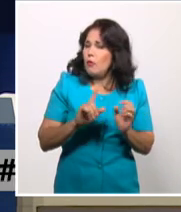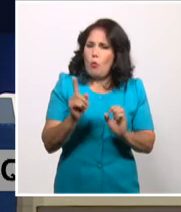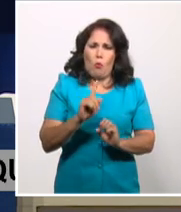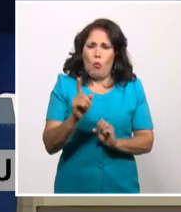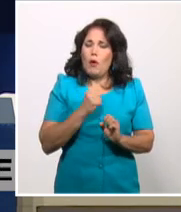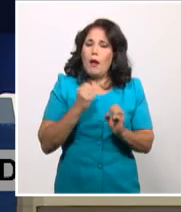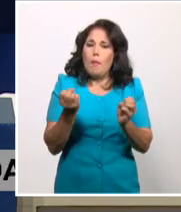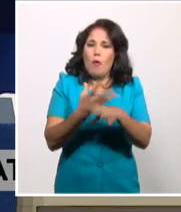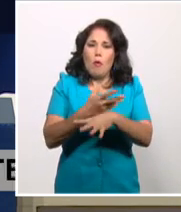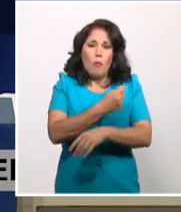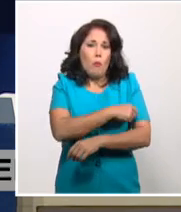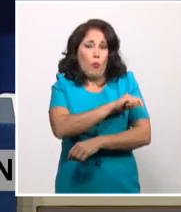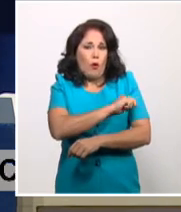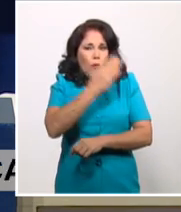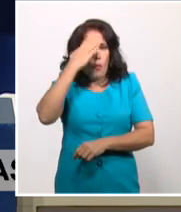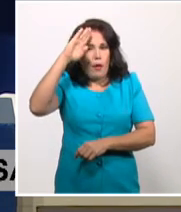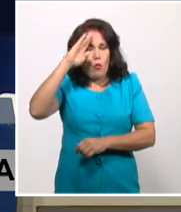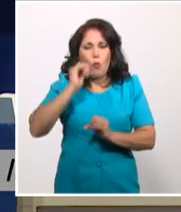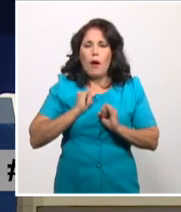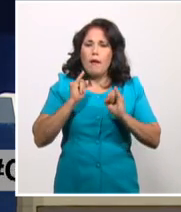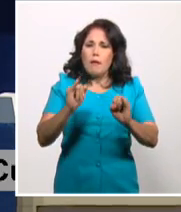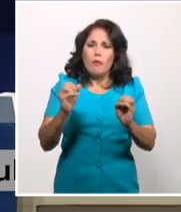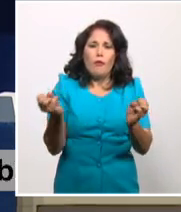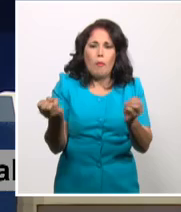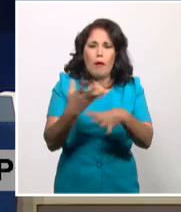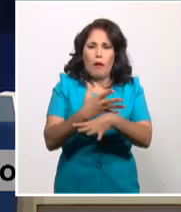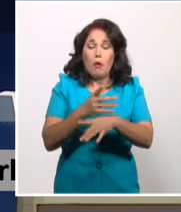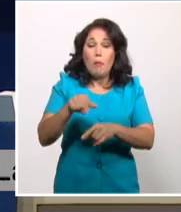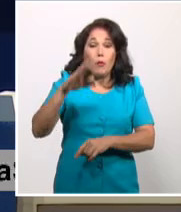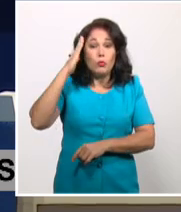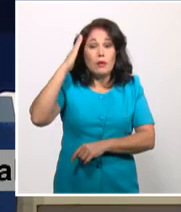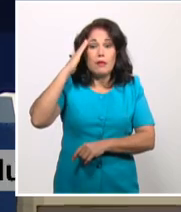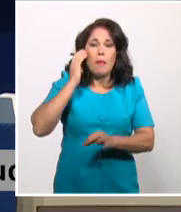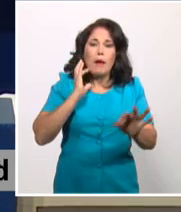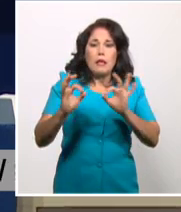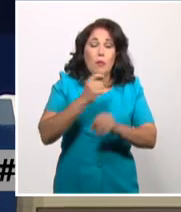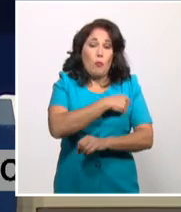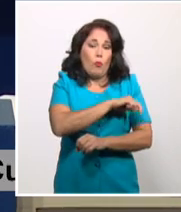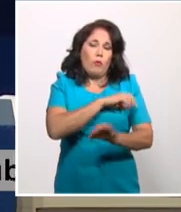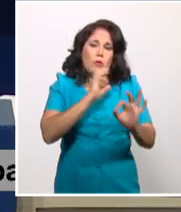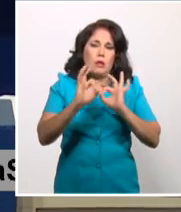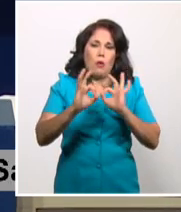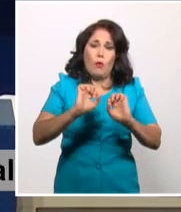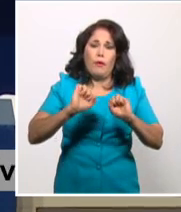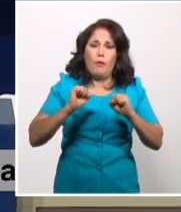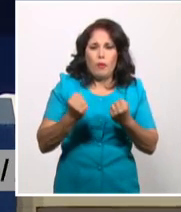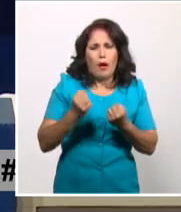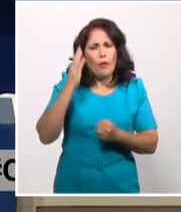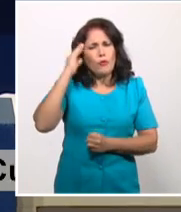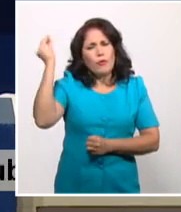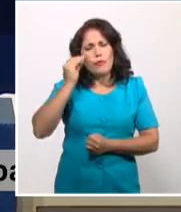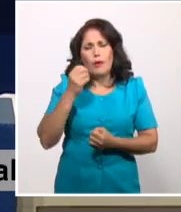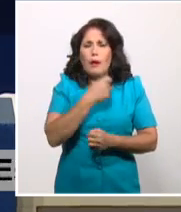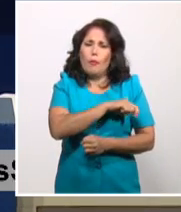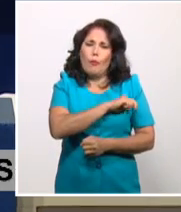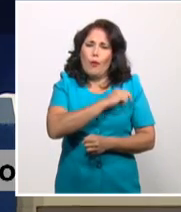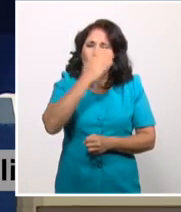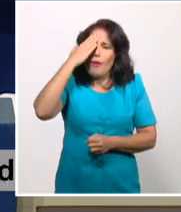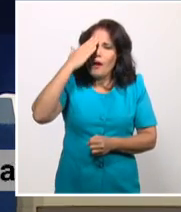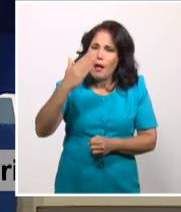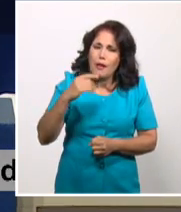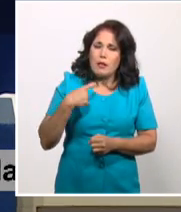Mientras más informemos a nuestra población, más nuestra población Yo sé que lo agradece, hay muestras de